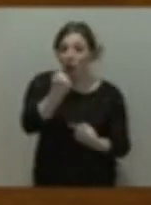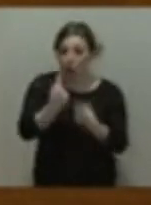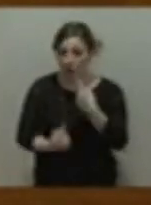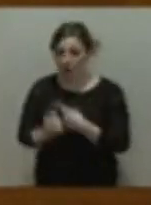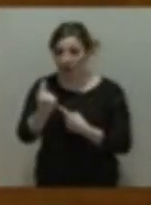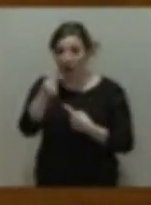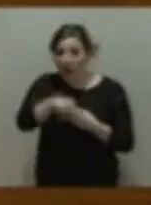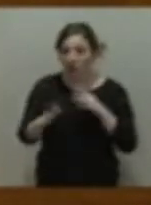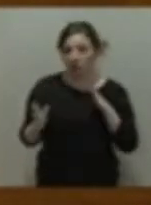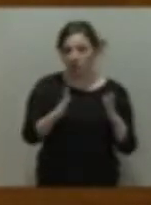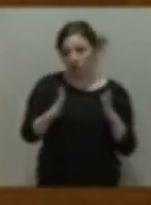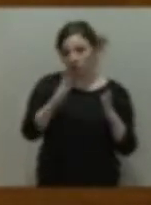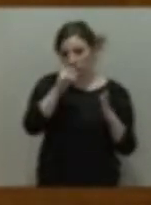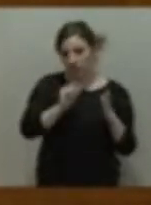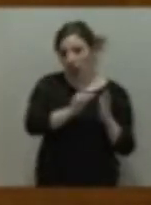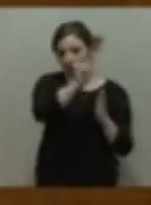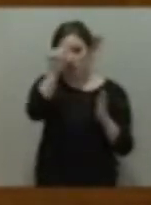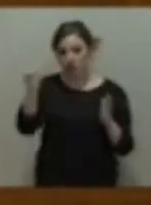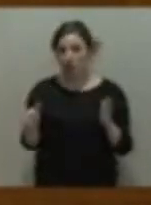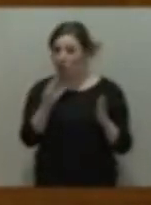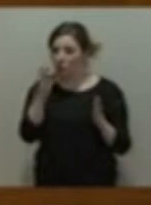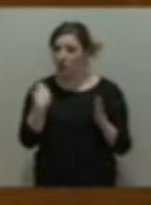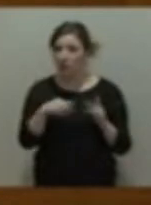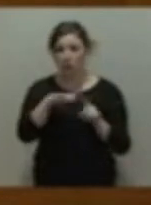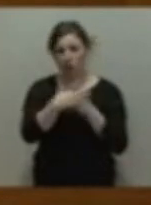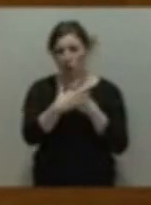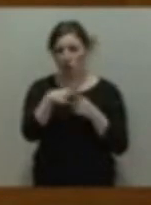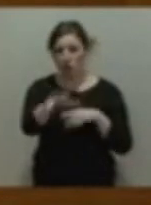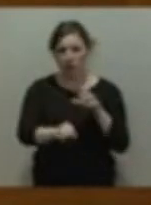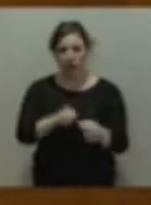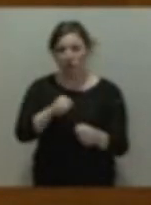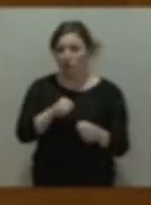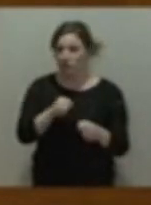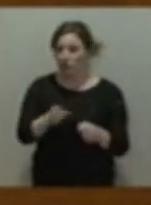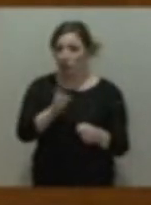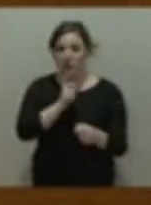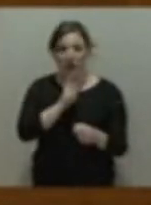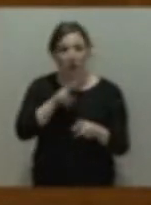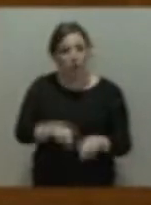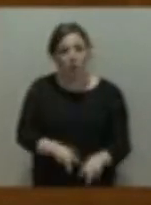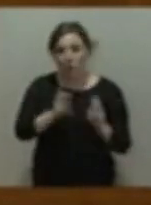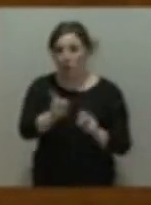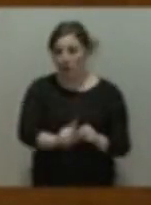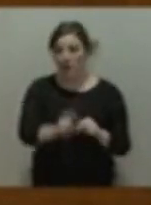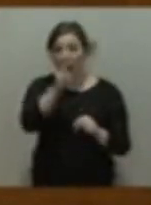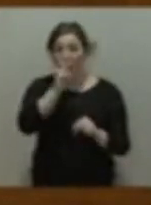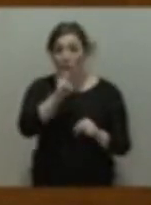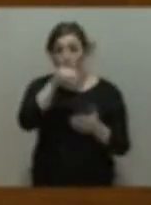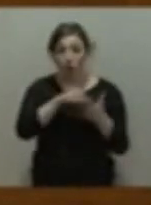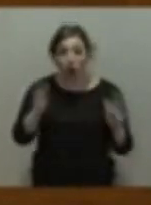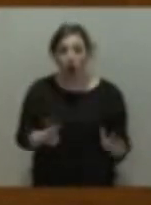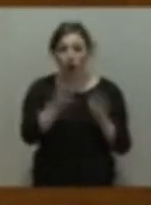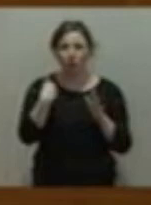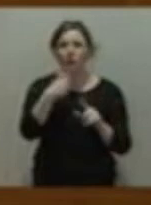este mismo periodo de sesiones, porque la situación del Hotel Reconquista es muy complicada, no es nueva. En el año 2008 este hotel tenía una tesorería de